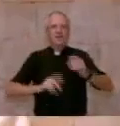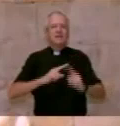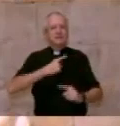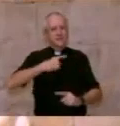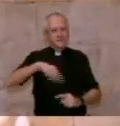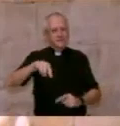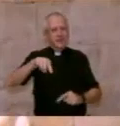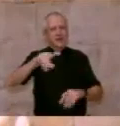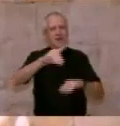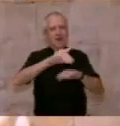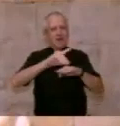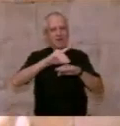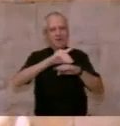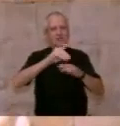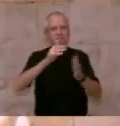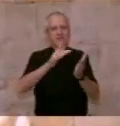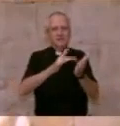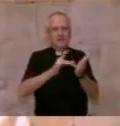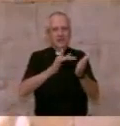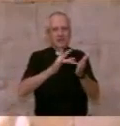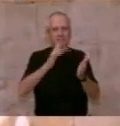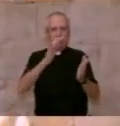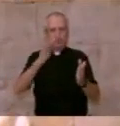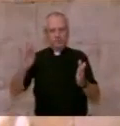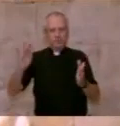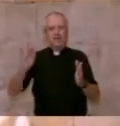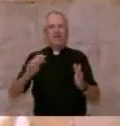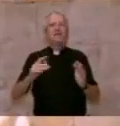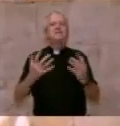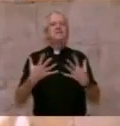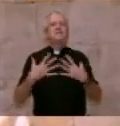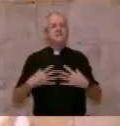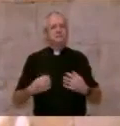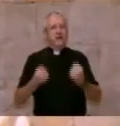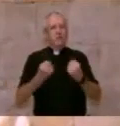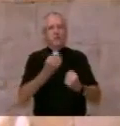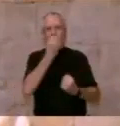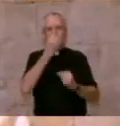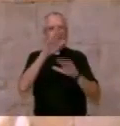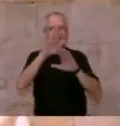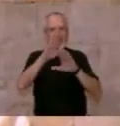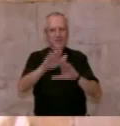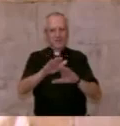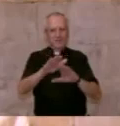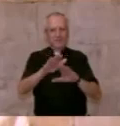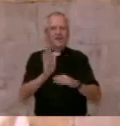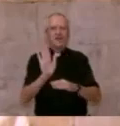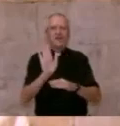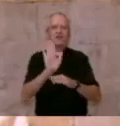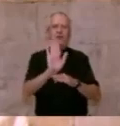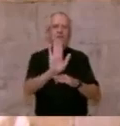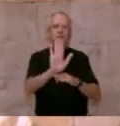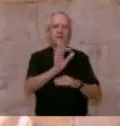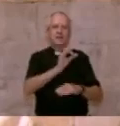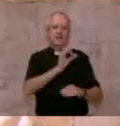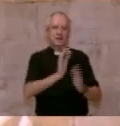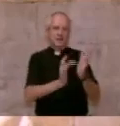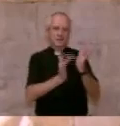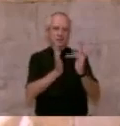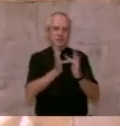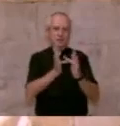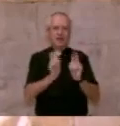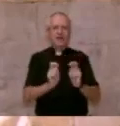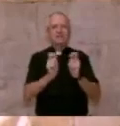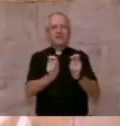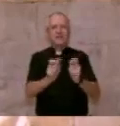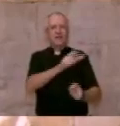destinado a la sede de Tortosa, salud y bendición. En el nombre de Jesús, en el nombre de Jesús ha sido